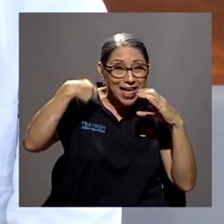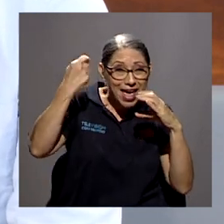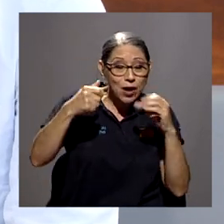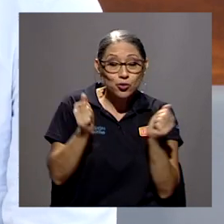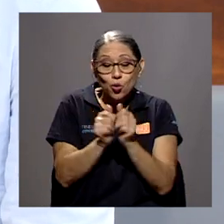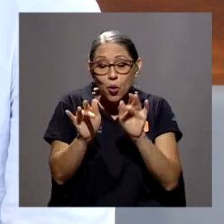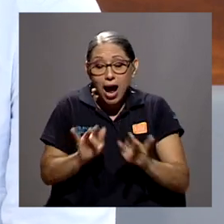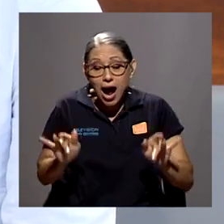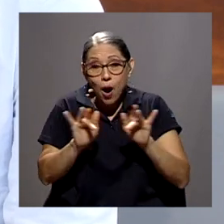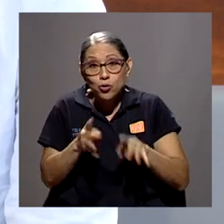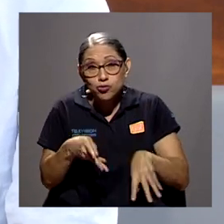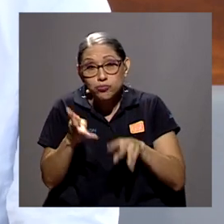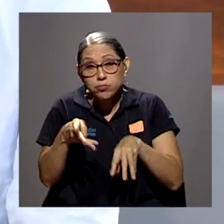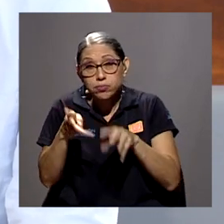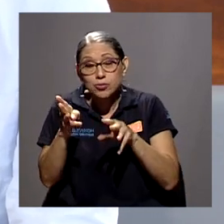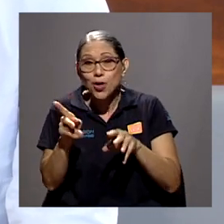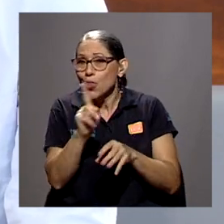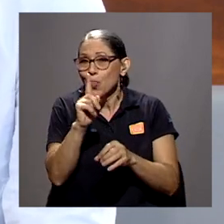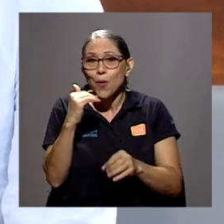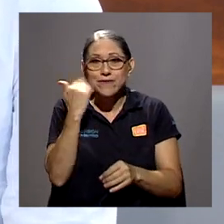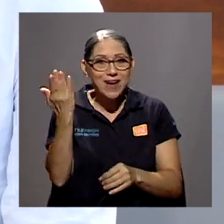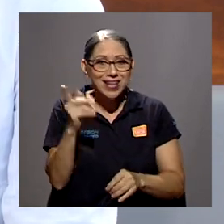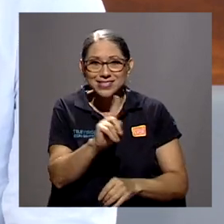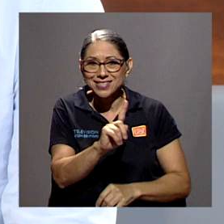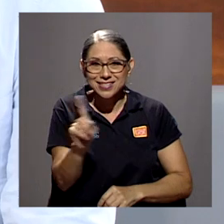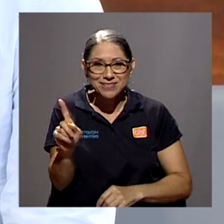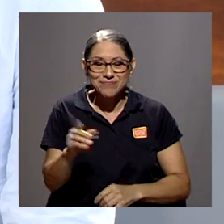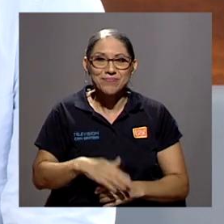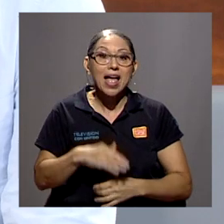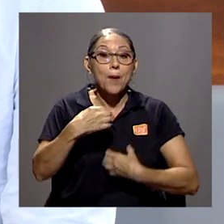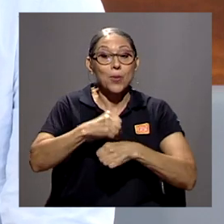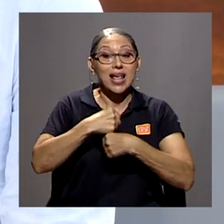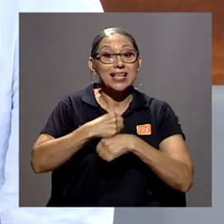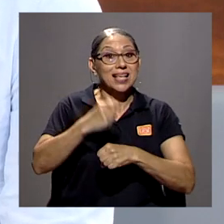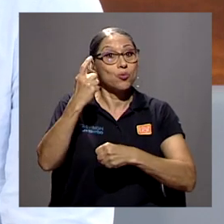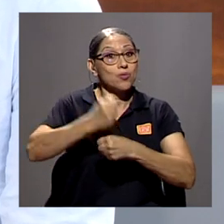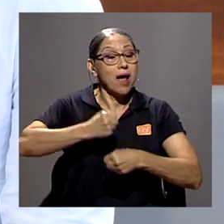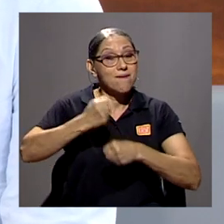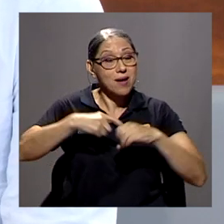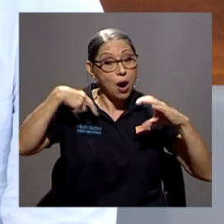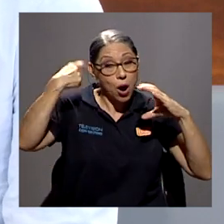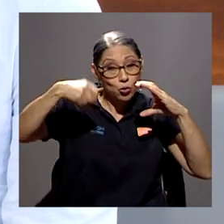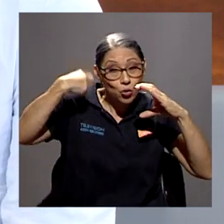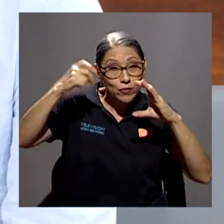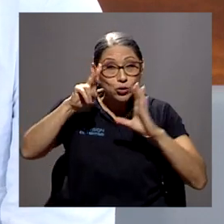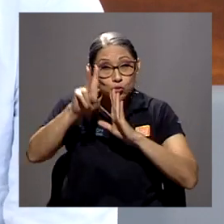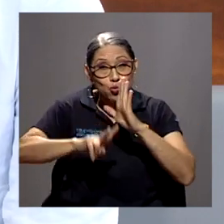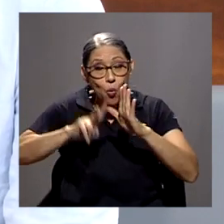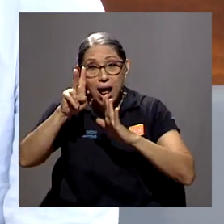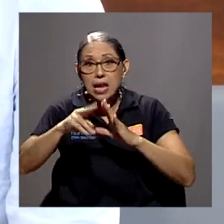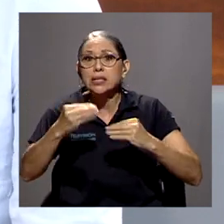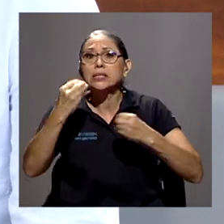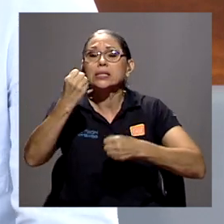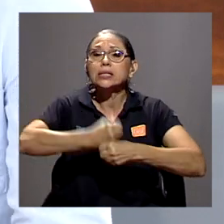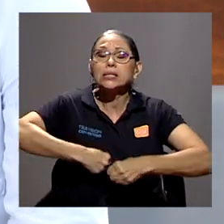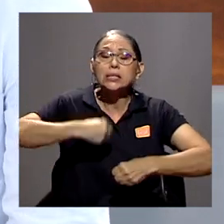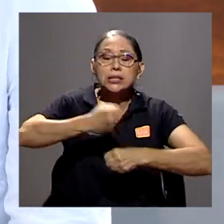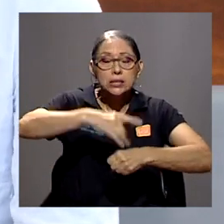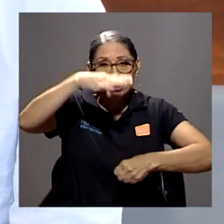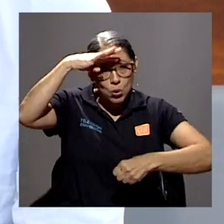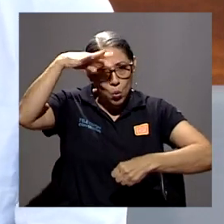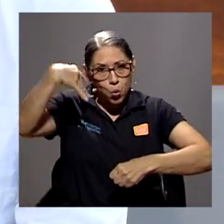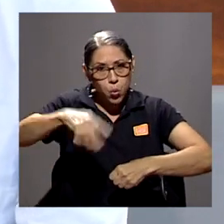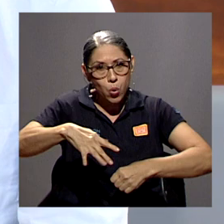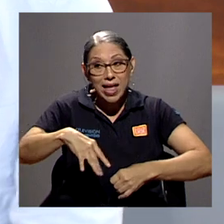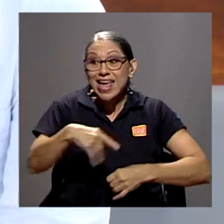también no es una tarea fácil porque hacer una producción audiovisual verdad conllevaba muchísimo trabajo y tener el apoyo